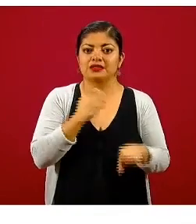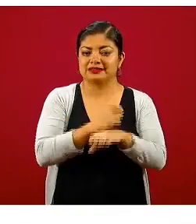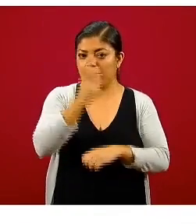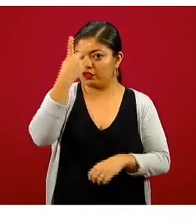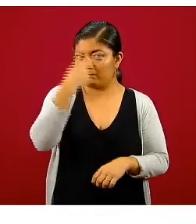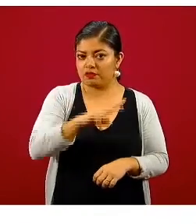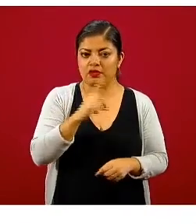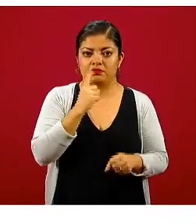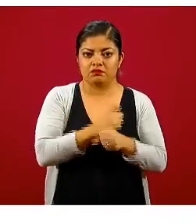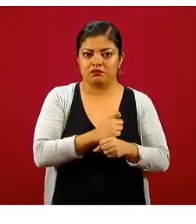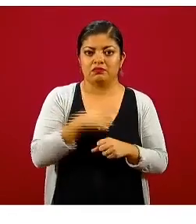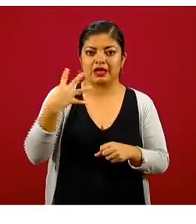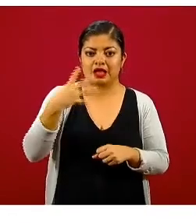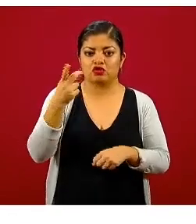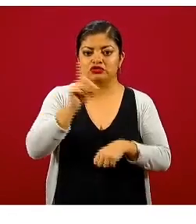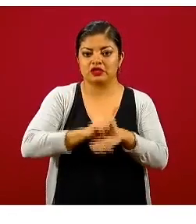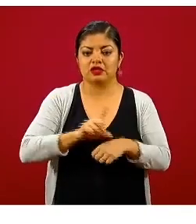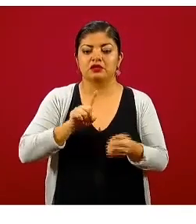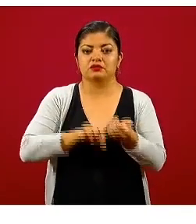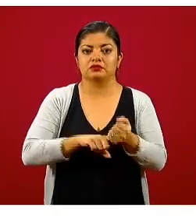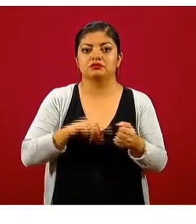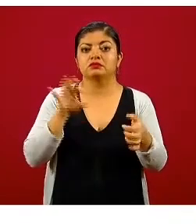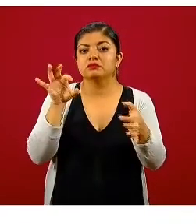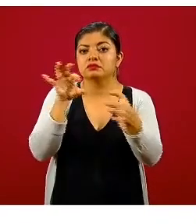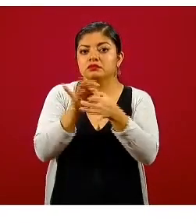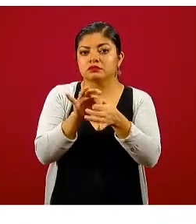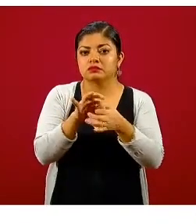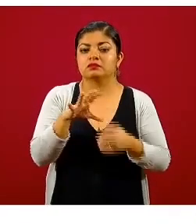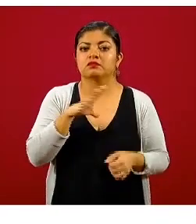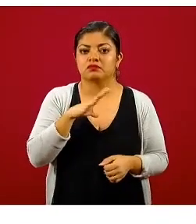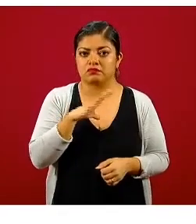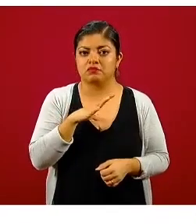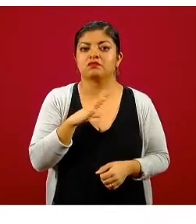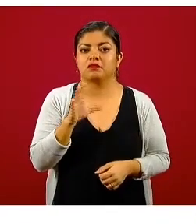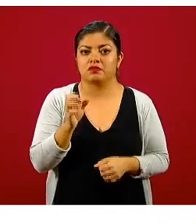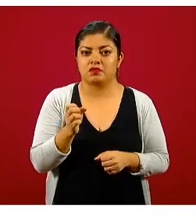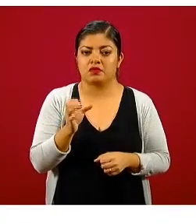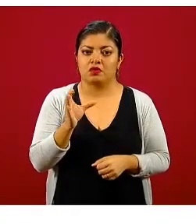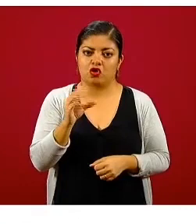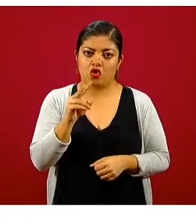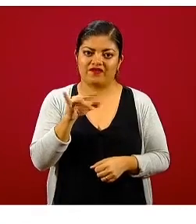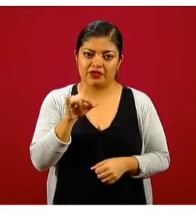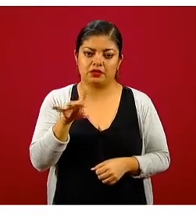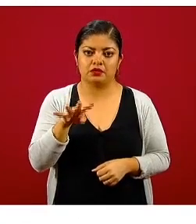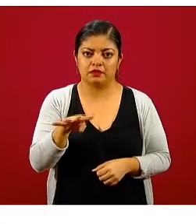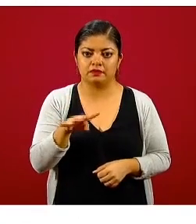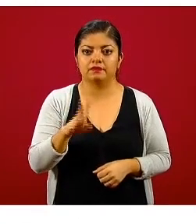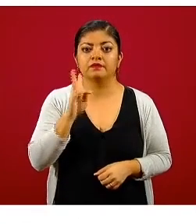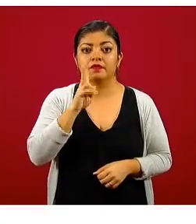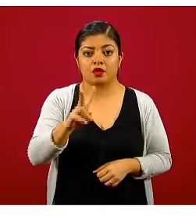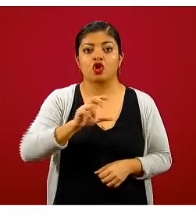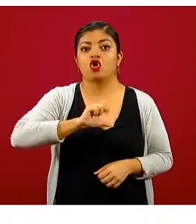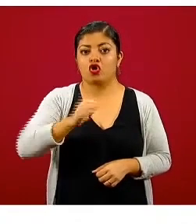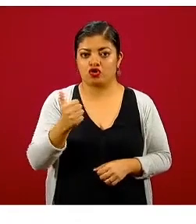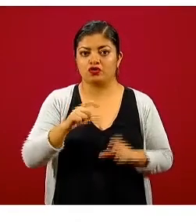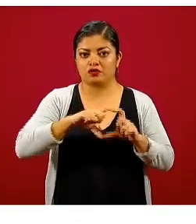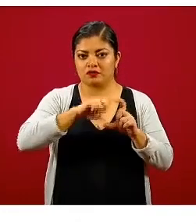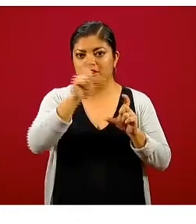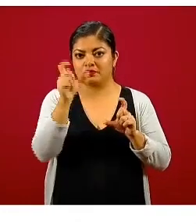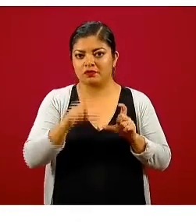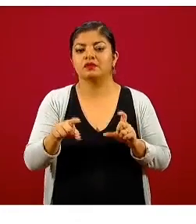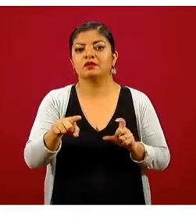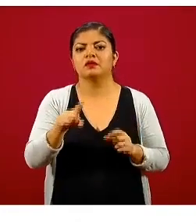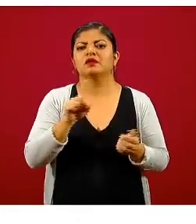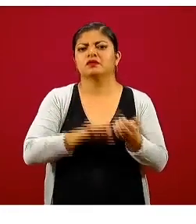últimos 14 días en relación a casos confirmados. En la siguiente diapositiva vemos ahora sí la tasa de